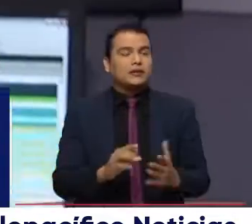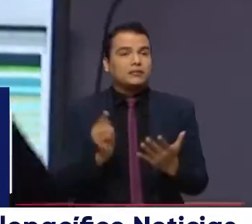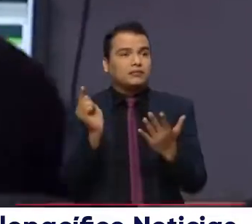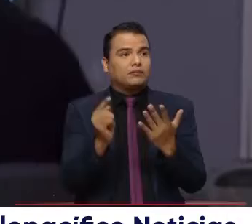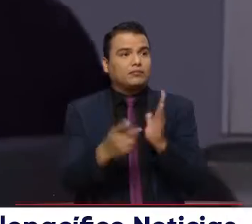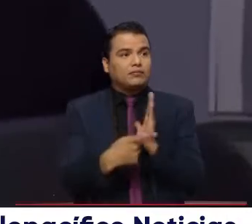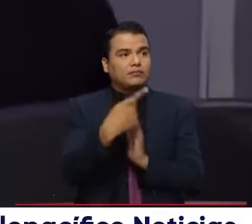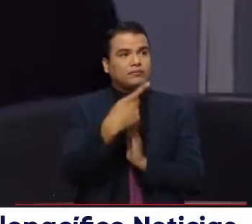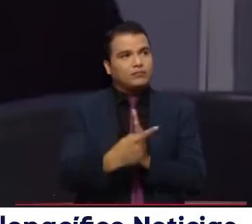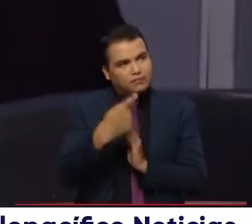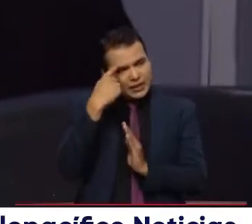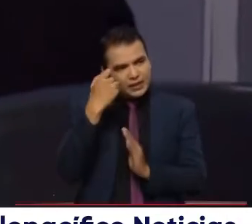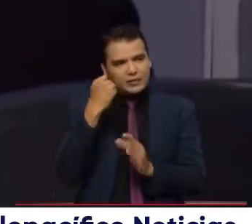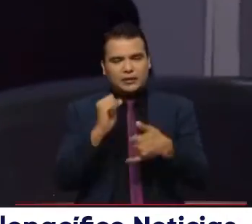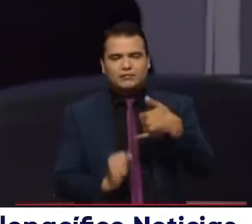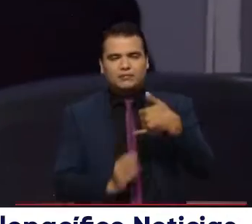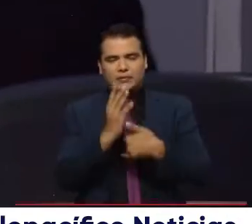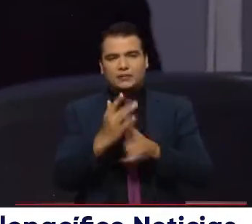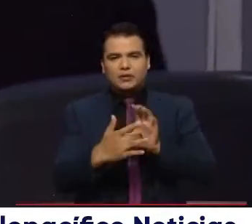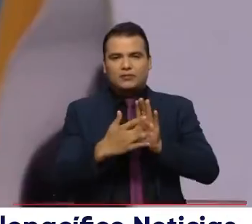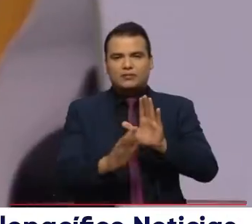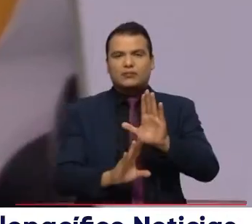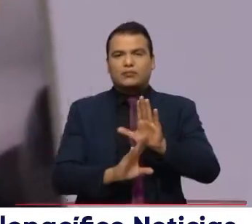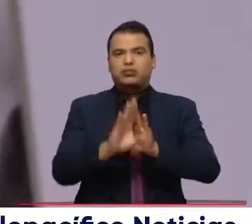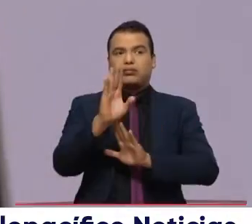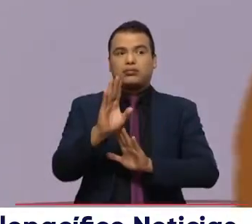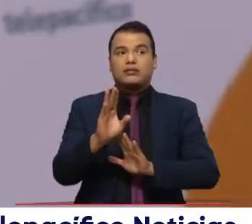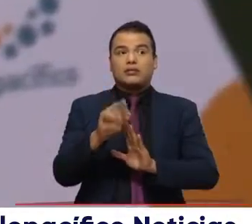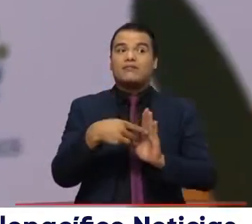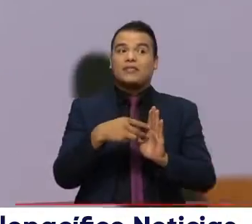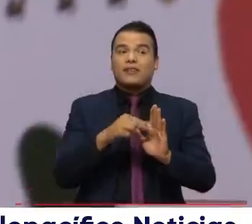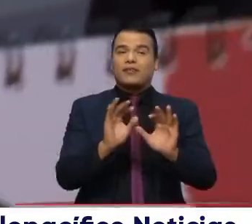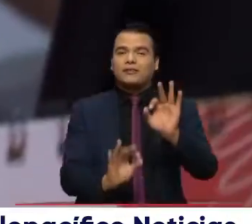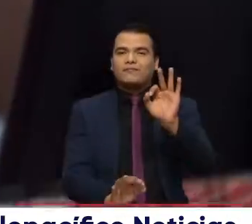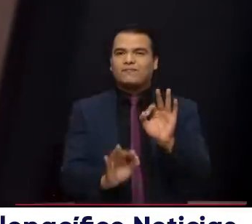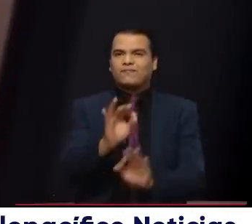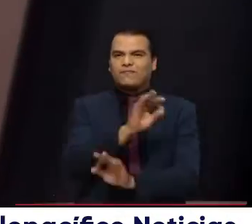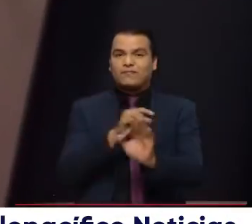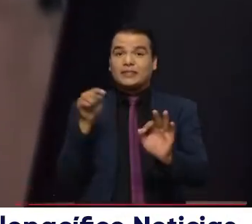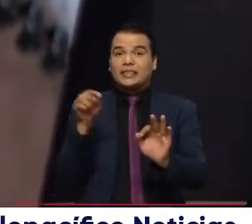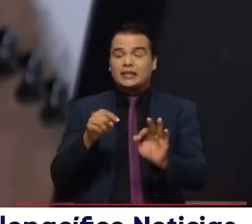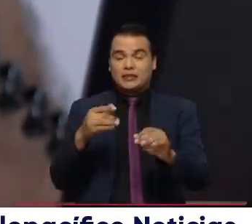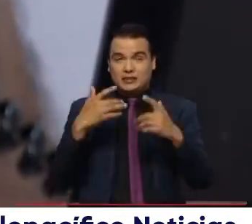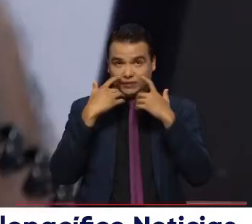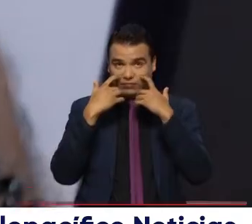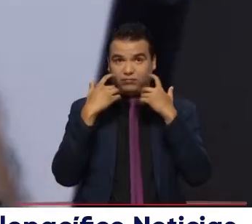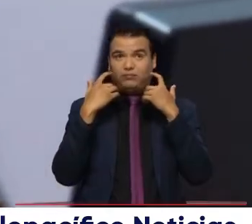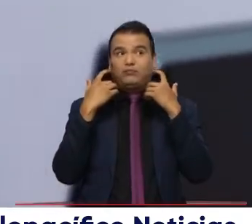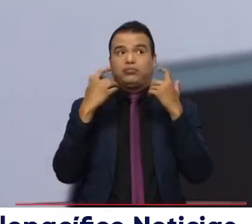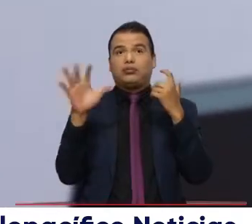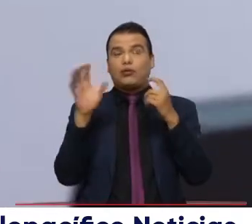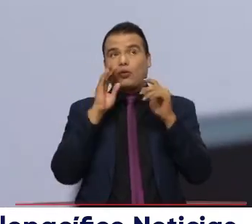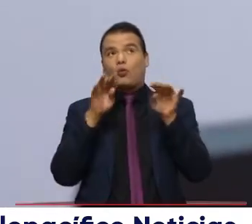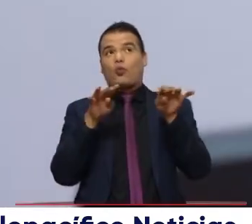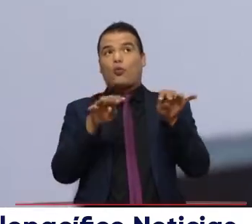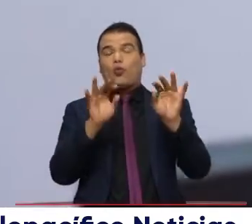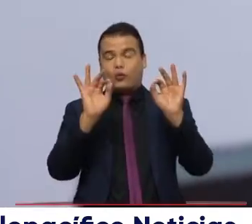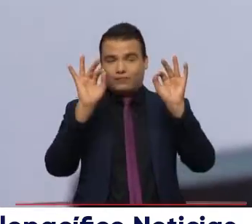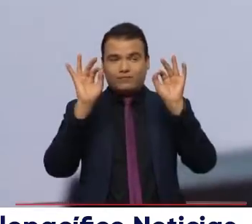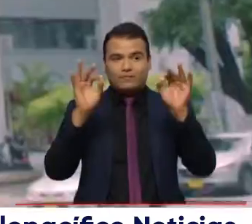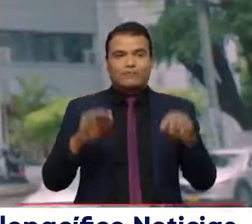que impulsa el desarrollo de la industria sigue posicionando a Telepacífico como el medio de comunicación de mayor credibilidad y